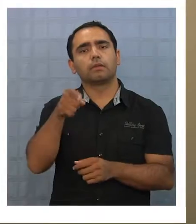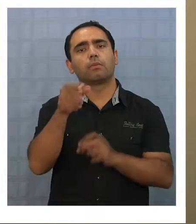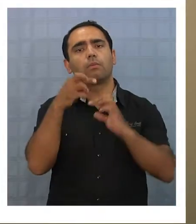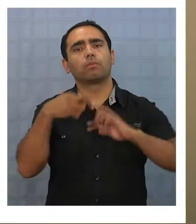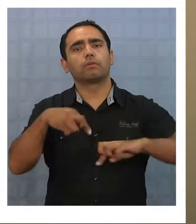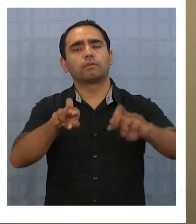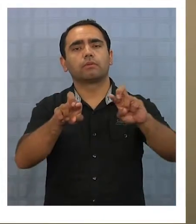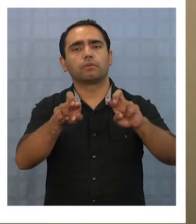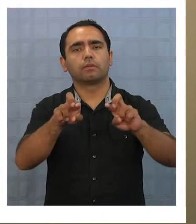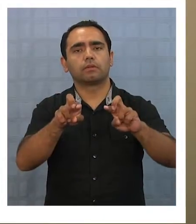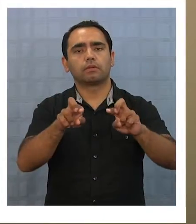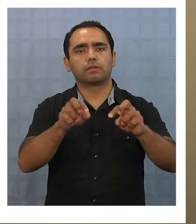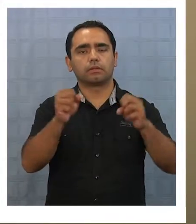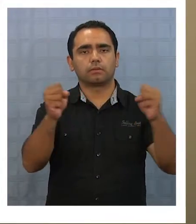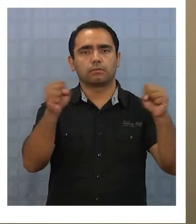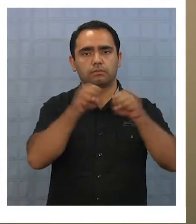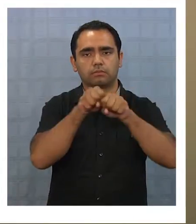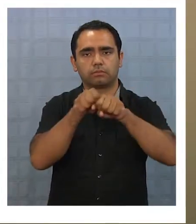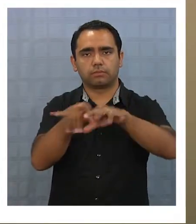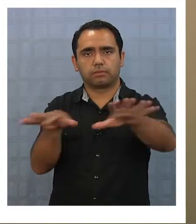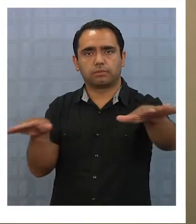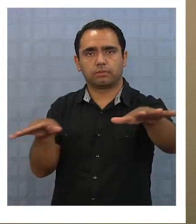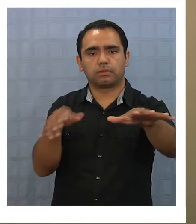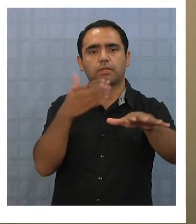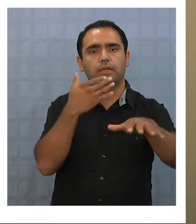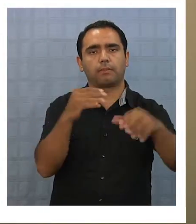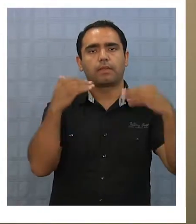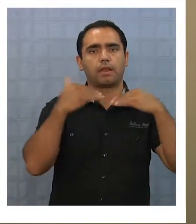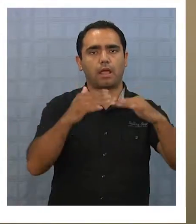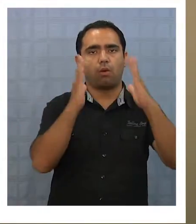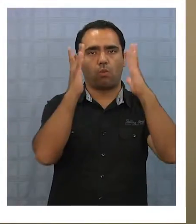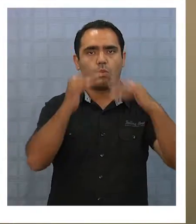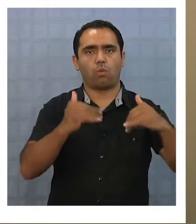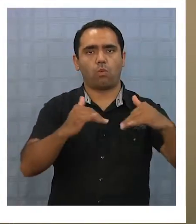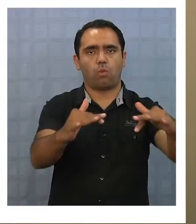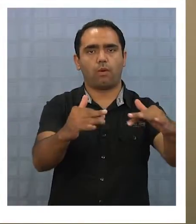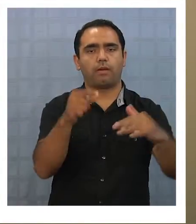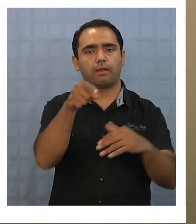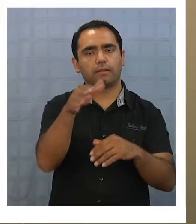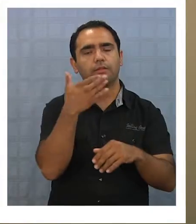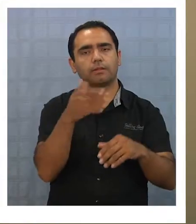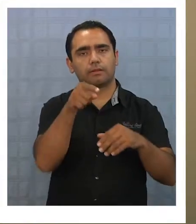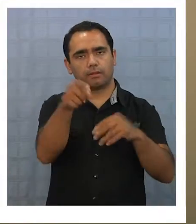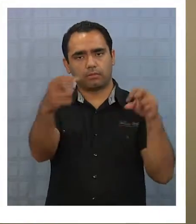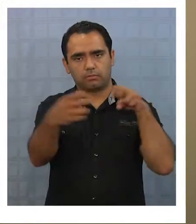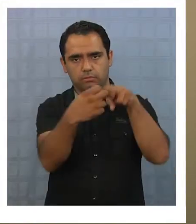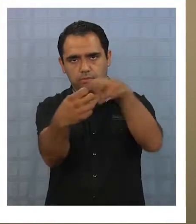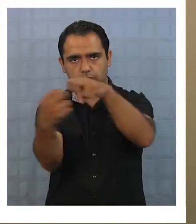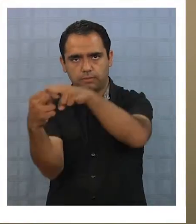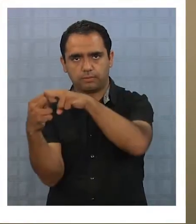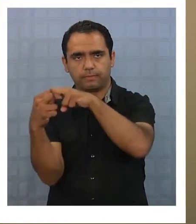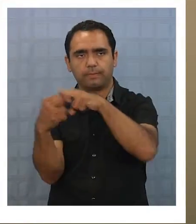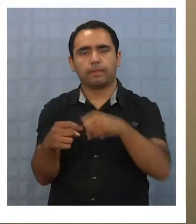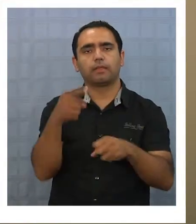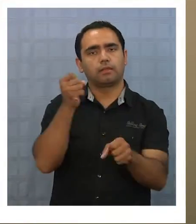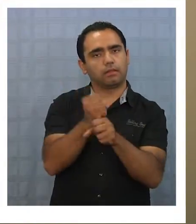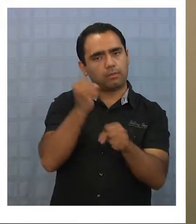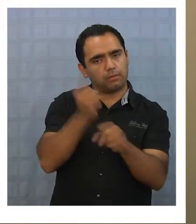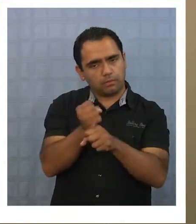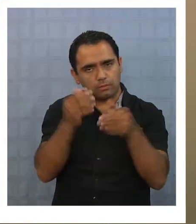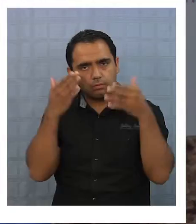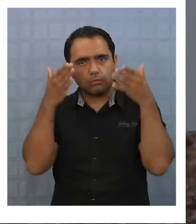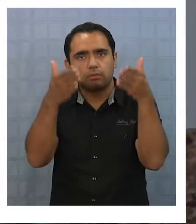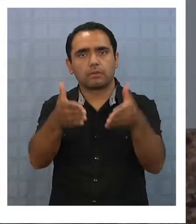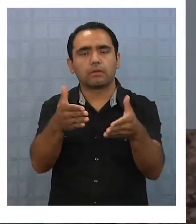y que además da la posibilidad de extender las redes hacia la comuna de Guara, también a poblados que hoy día no cuentan con electrificación. Entonces estamos